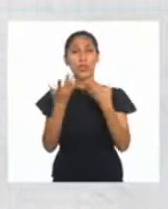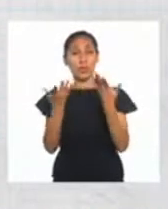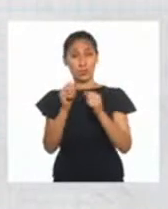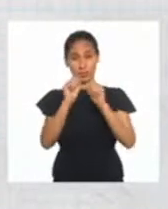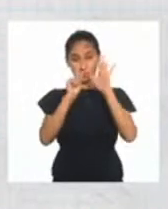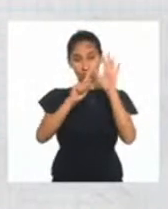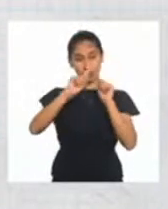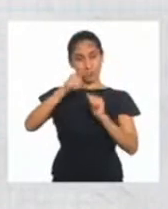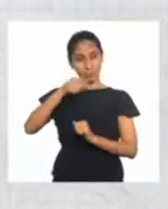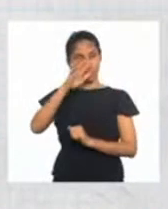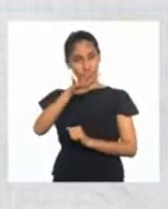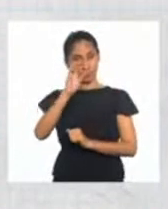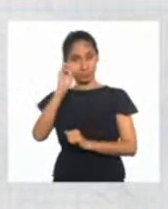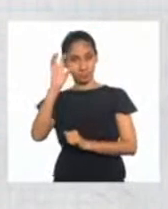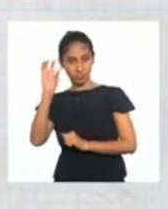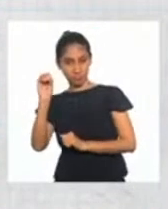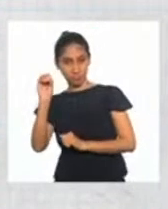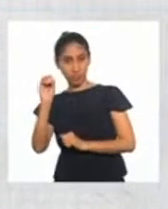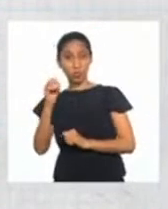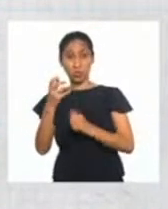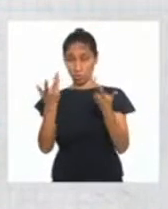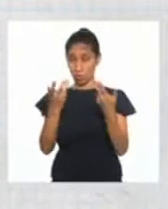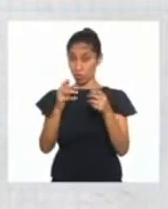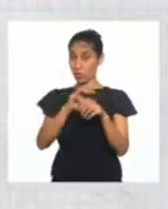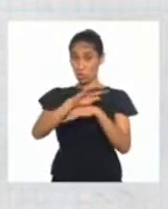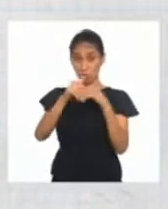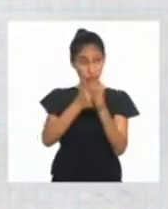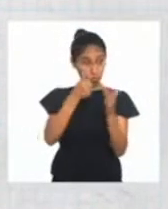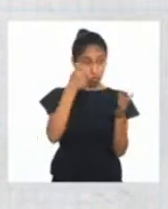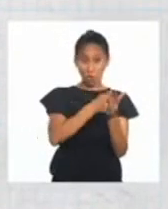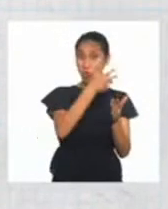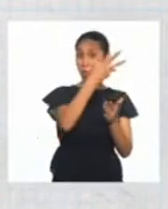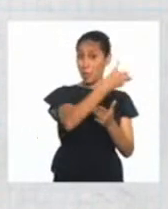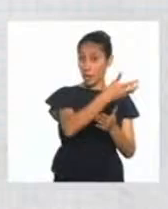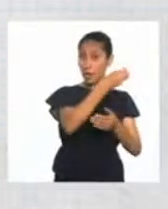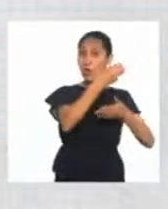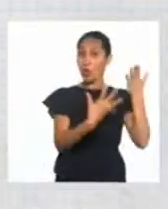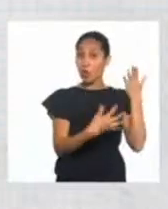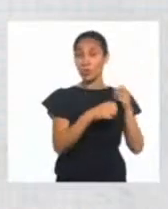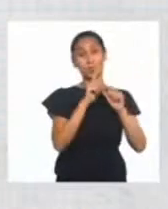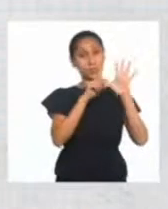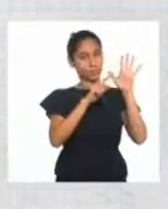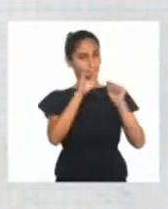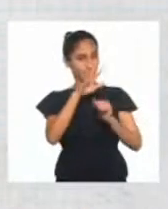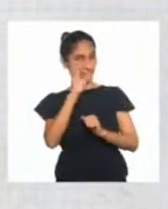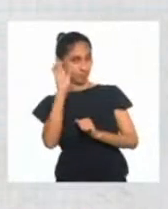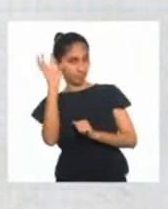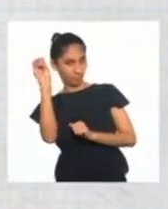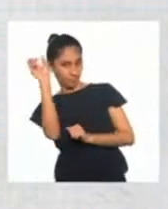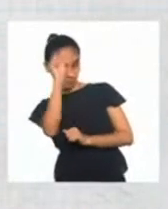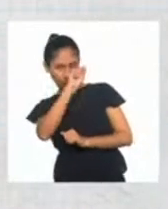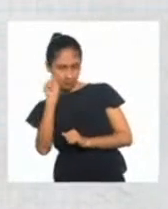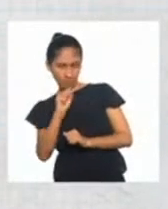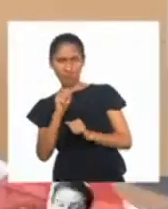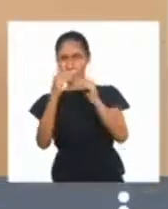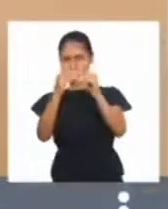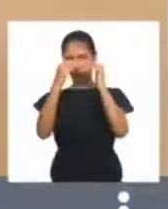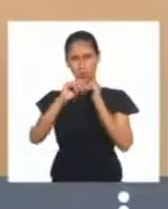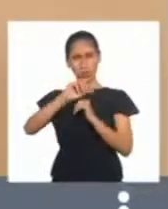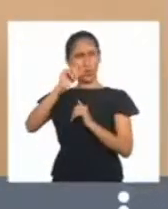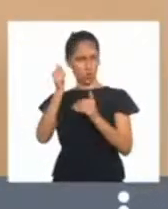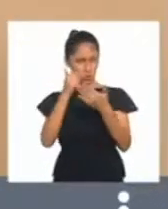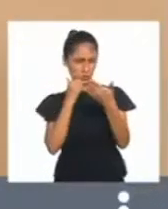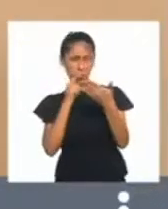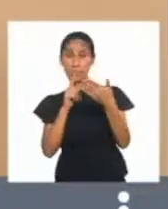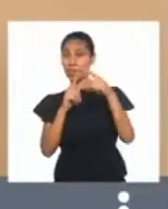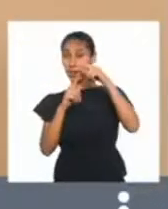de 6.500. Y ese es el monto total a pagar al término de los 2 años al hermano de Mario. Otra de las formas de